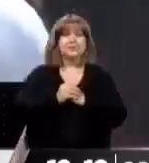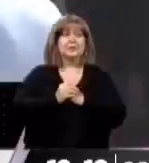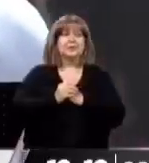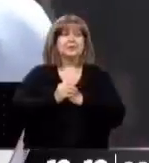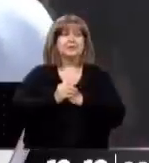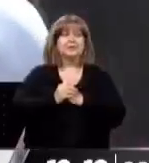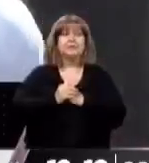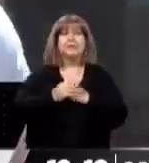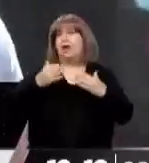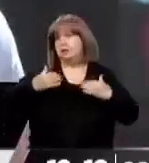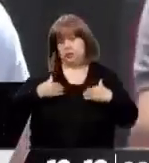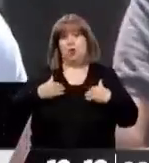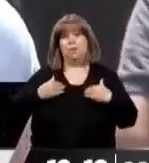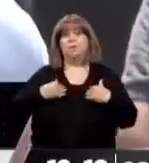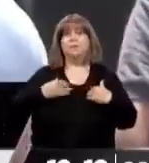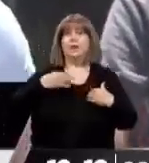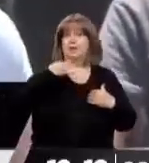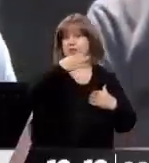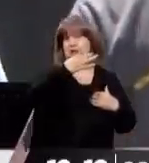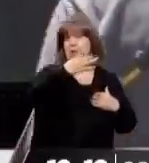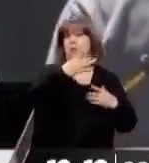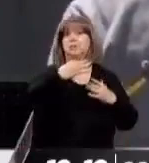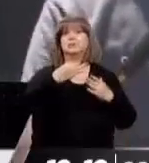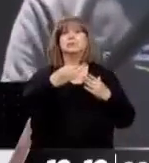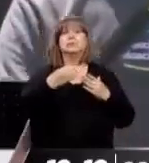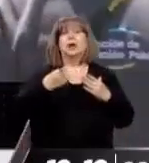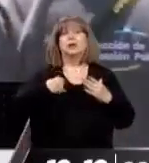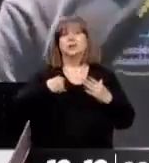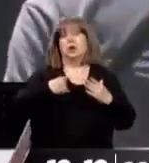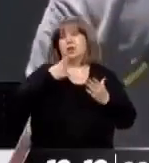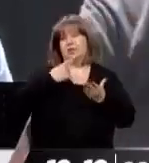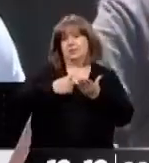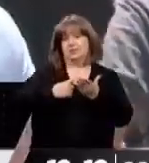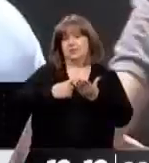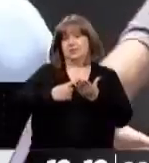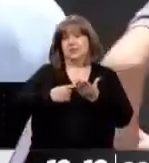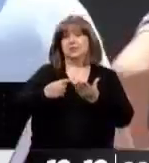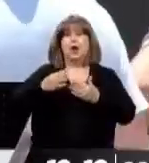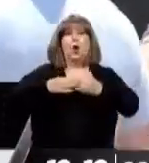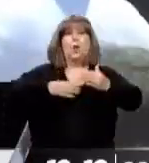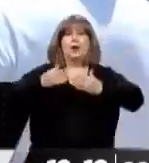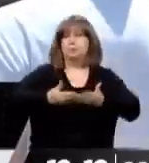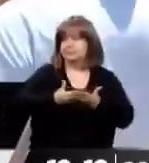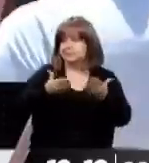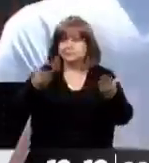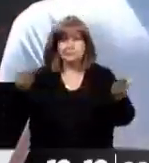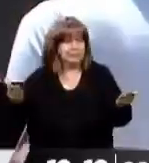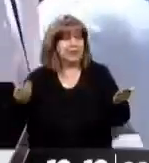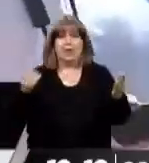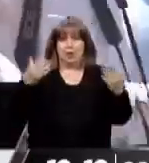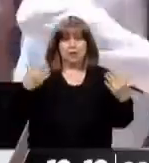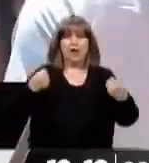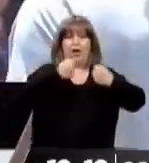Fue invitado como corresponde, estaba el ministro de Obra Pública y yo decía recién que esta obra es una demostración de que nos